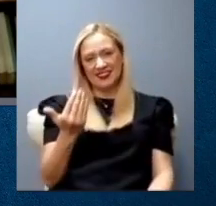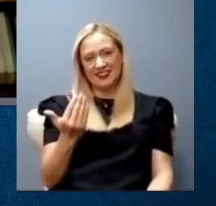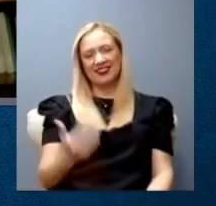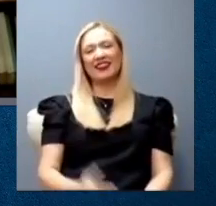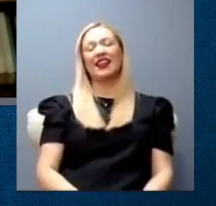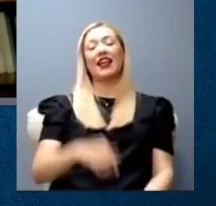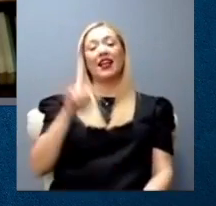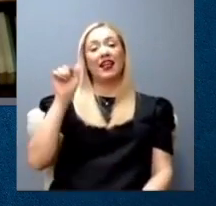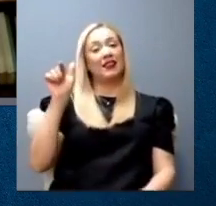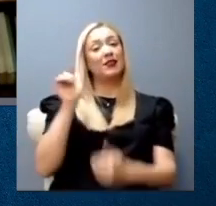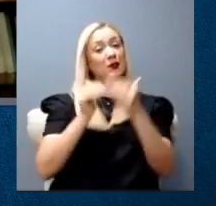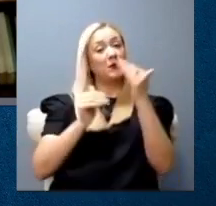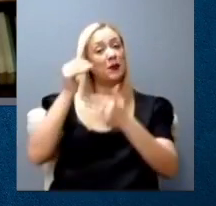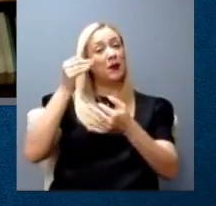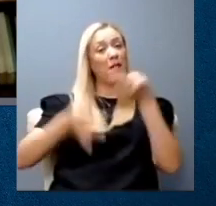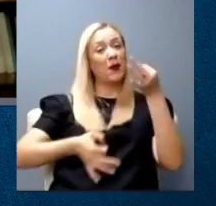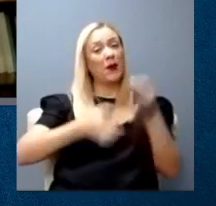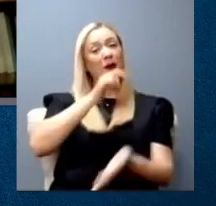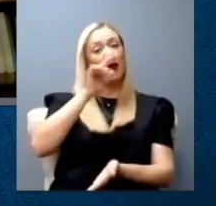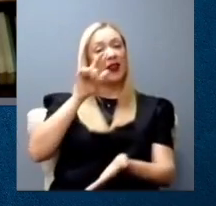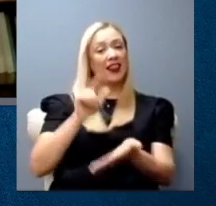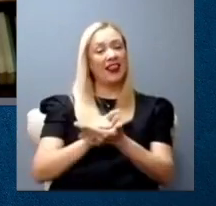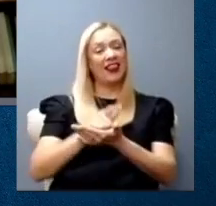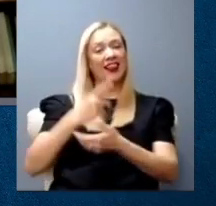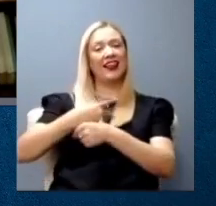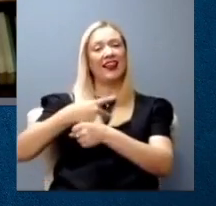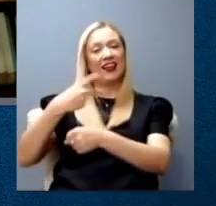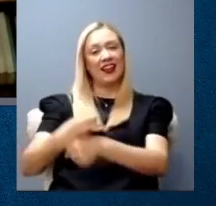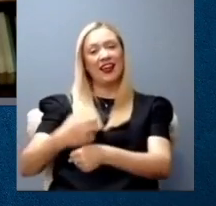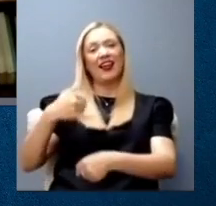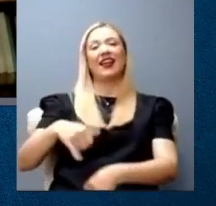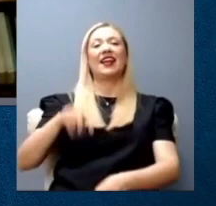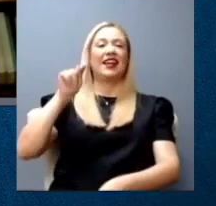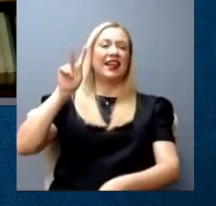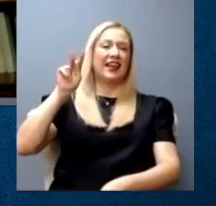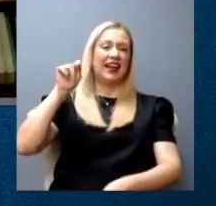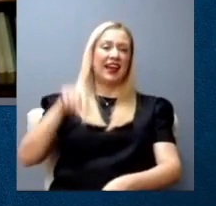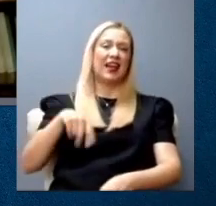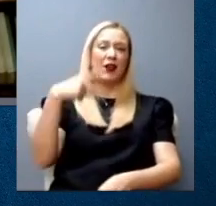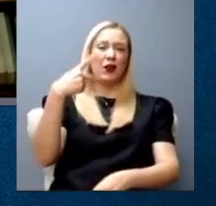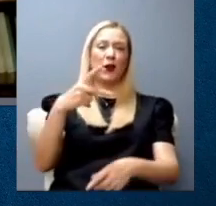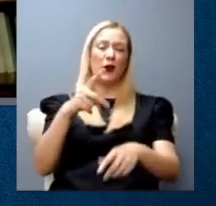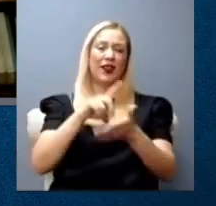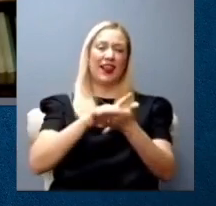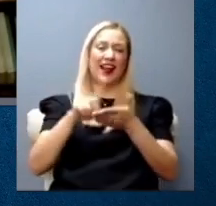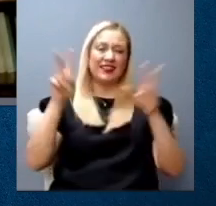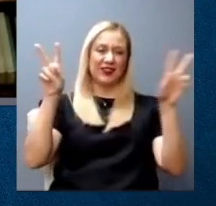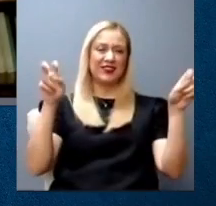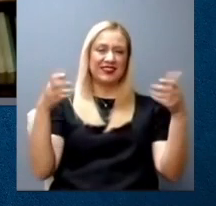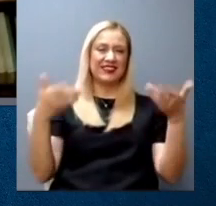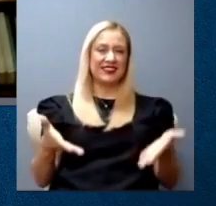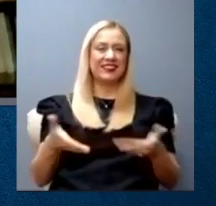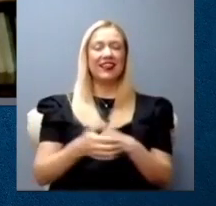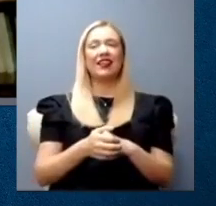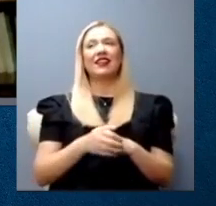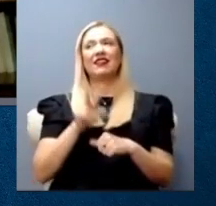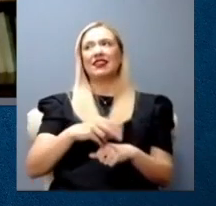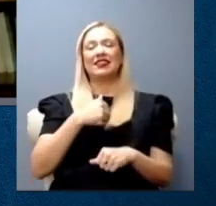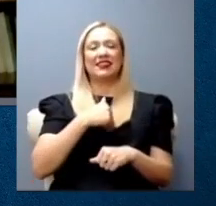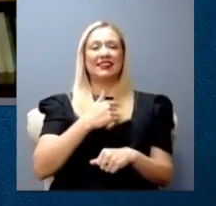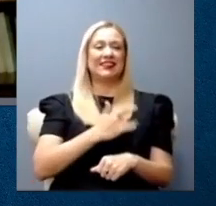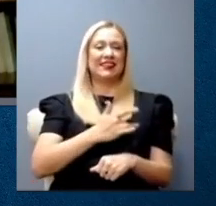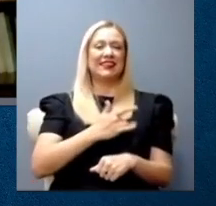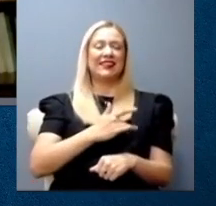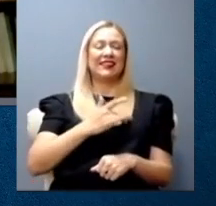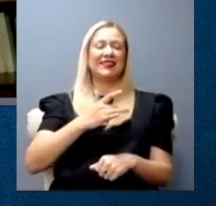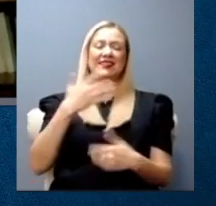la Suprema Corte de la Nación por esta invitación y al programa Tus Derechos. Y tremendamente honrada de acompañar